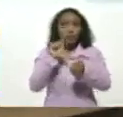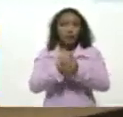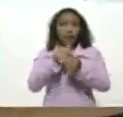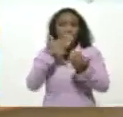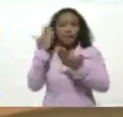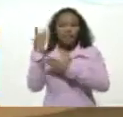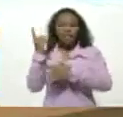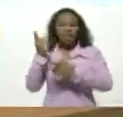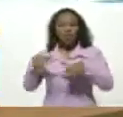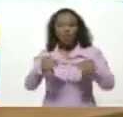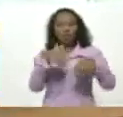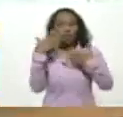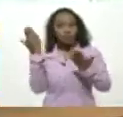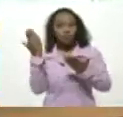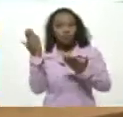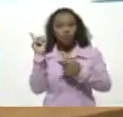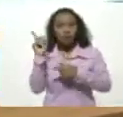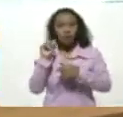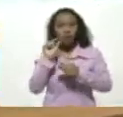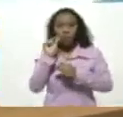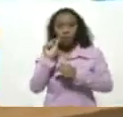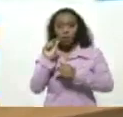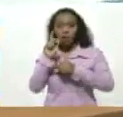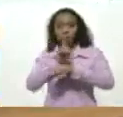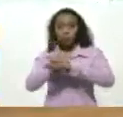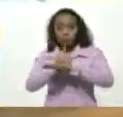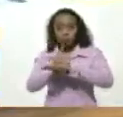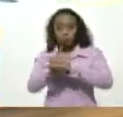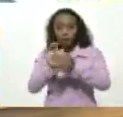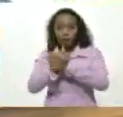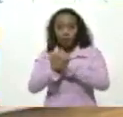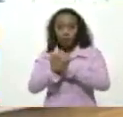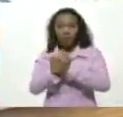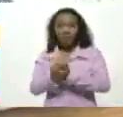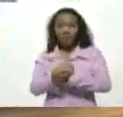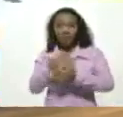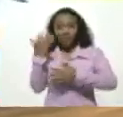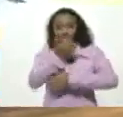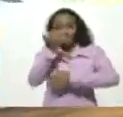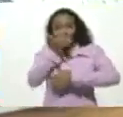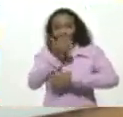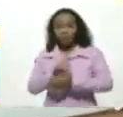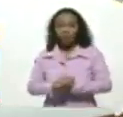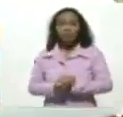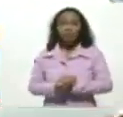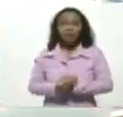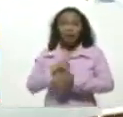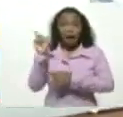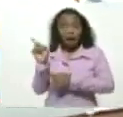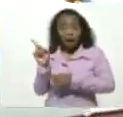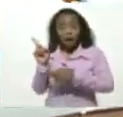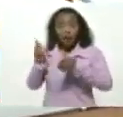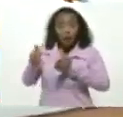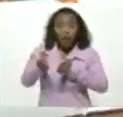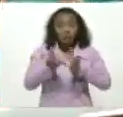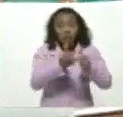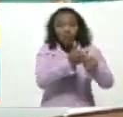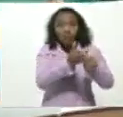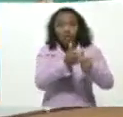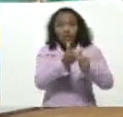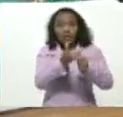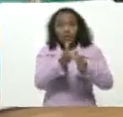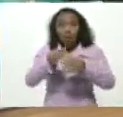es esa? Es la parte, déjame un momentico, disculpa. Dale, Luis, a ti te gusta hablar, dale. Presidente, esta es la parte de Hoyo de la